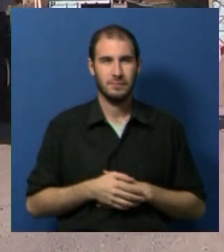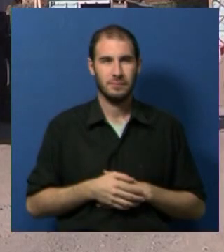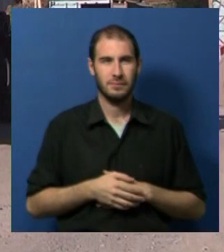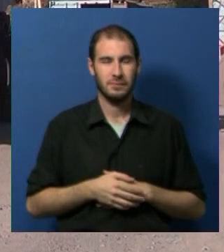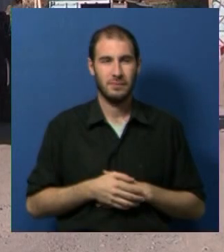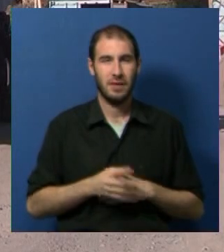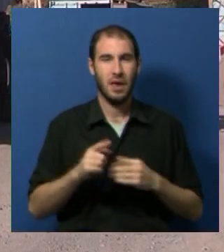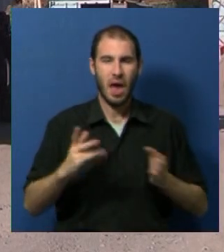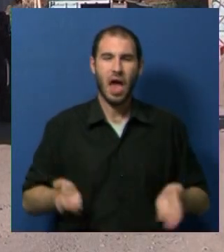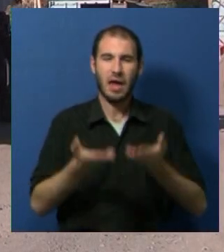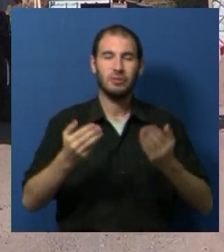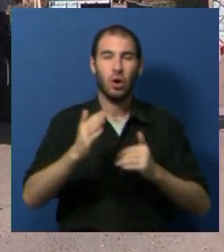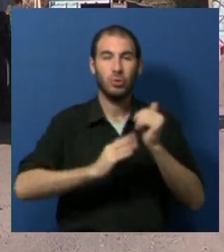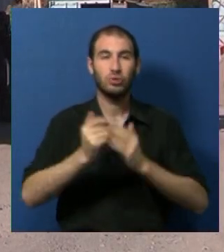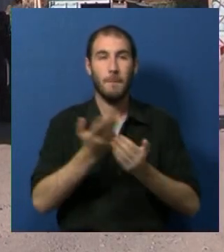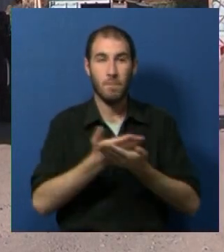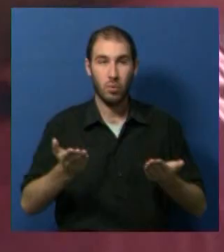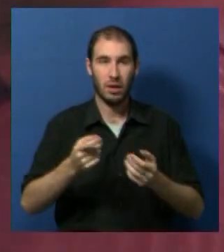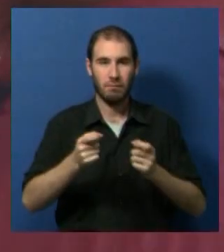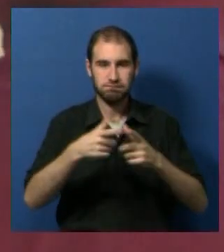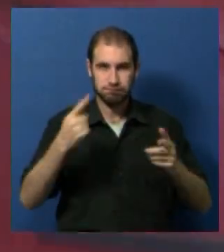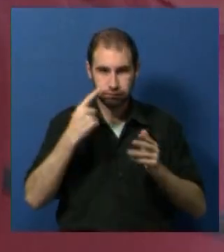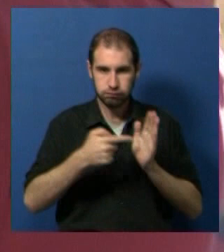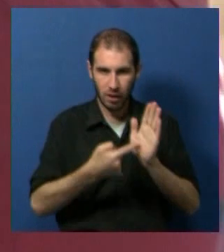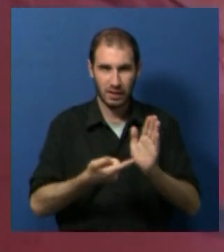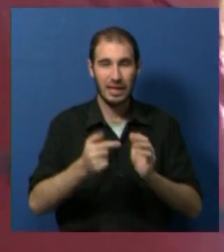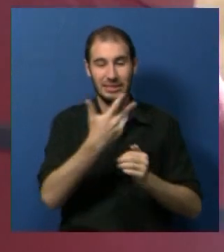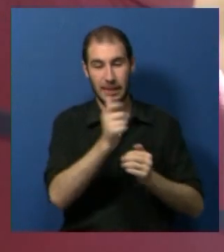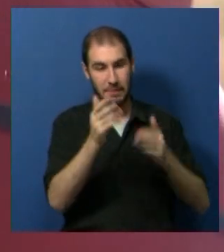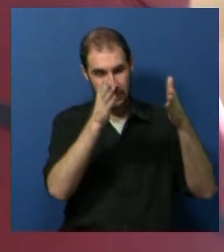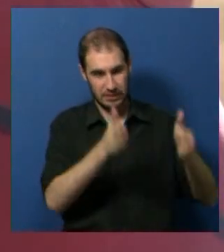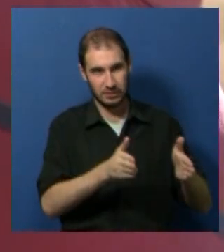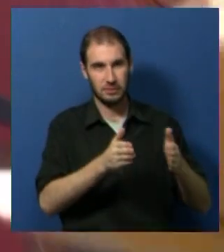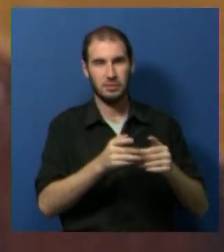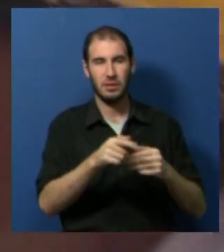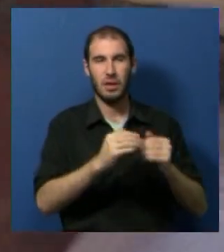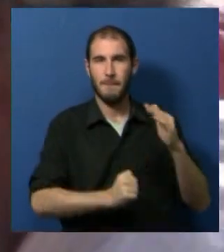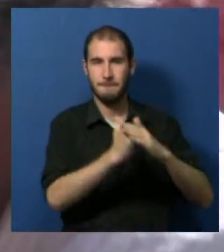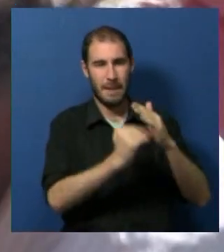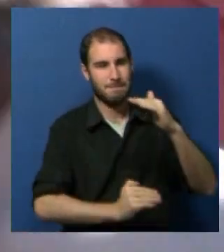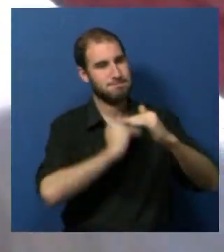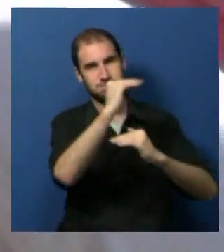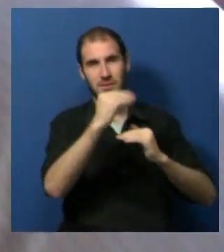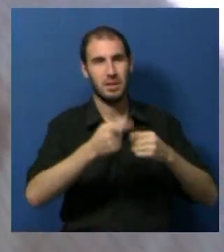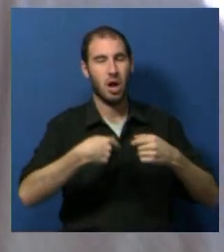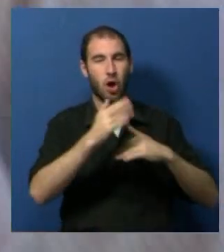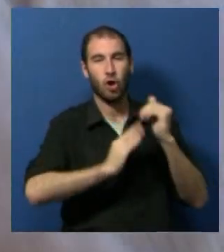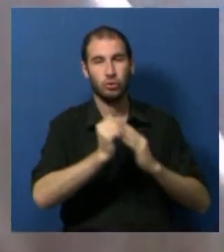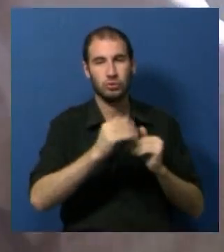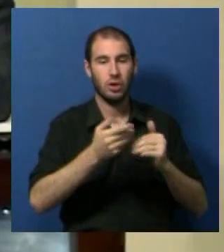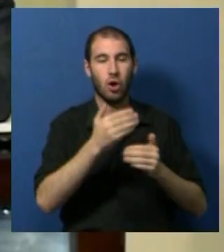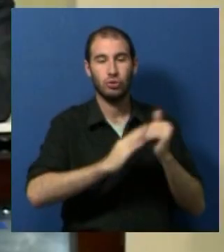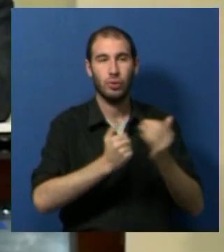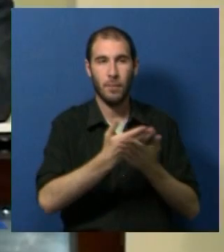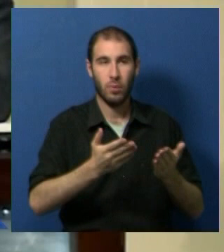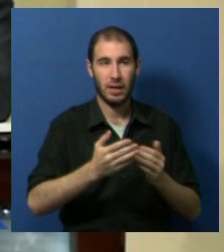La reactivación de la obra pública se hace cada vez más evidente. Este trimestre hemos batido todos los récords de ejecución de obra